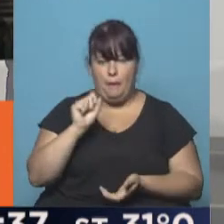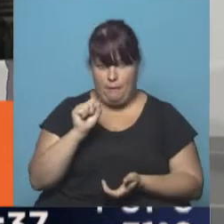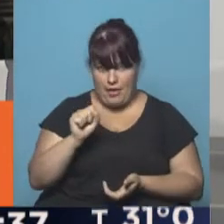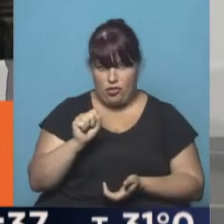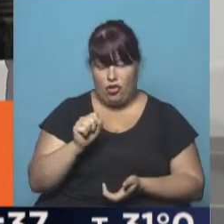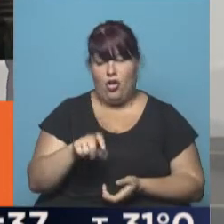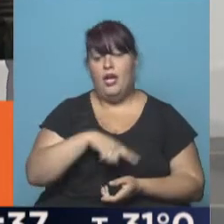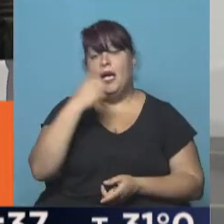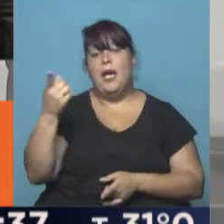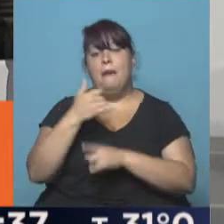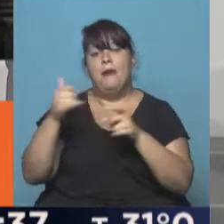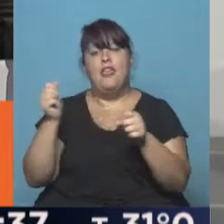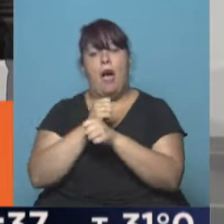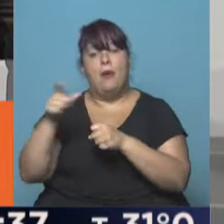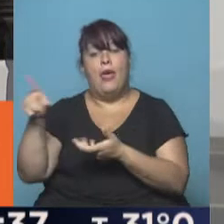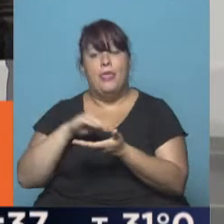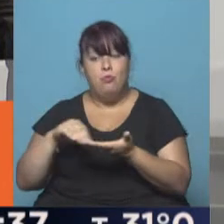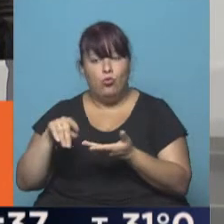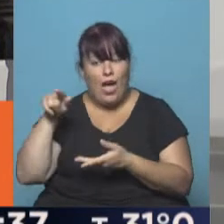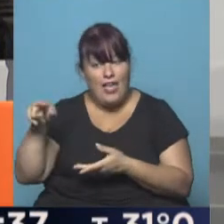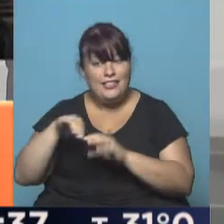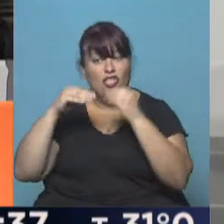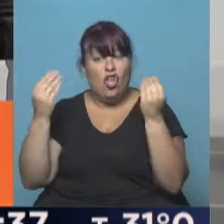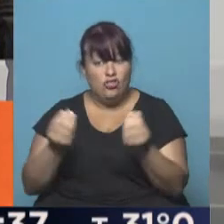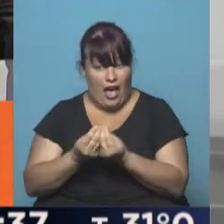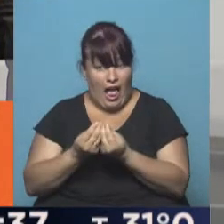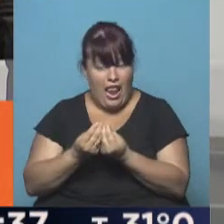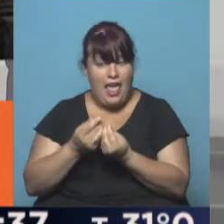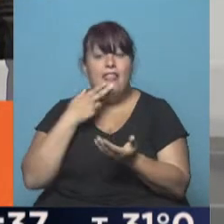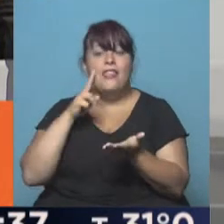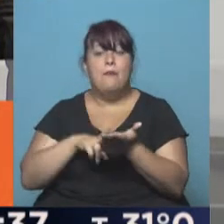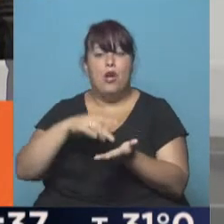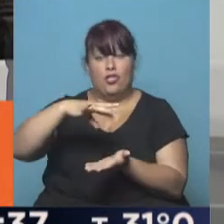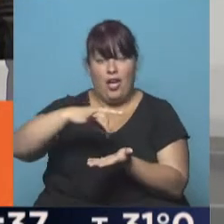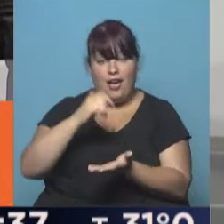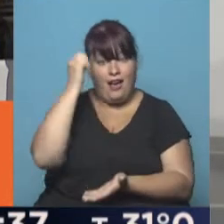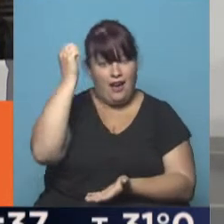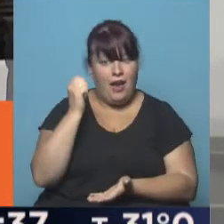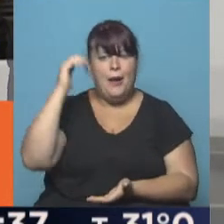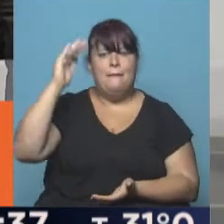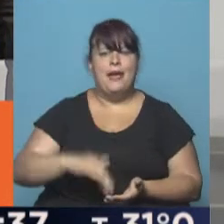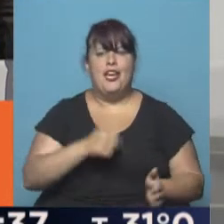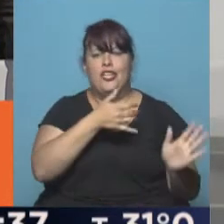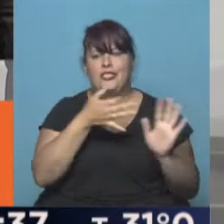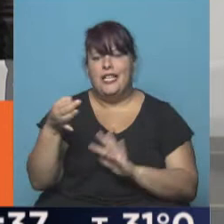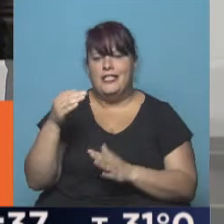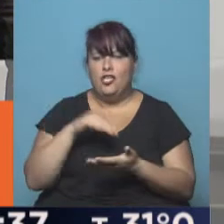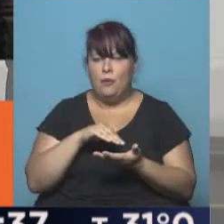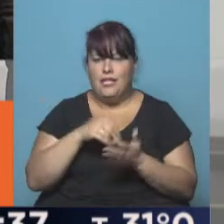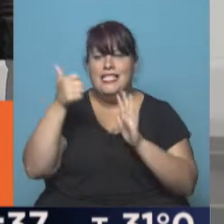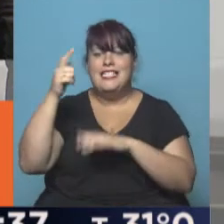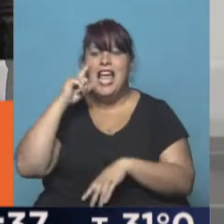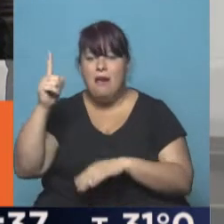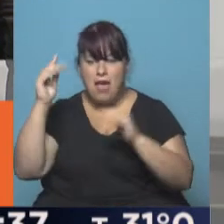y en la media sanción de la Cámara de Diputados ese monto sobre el impuesto al juego se había reducido a 600 millones, de